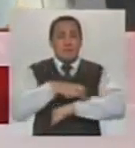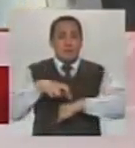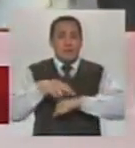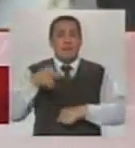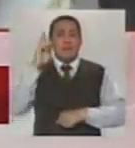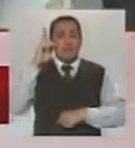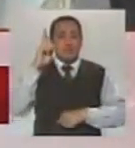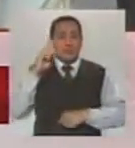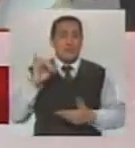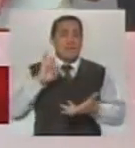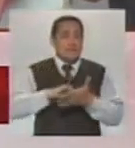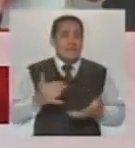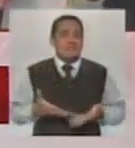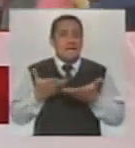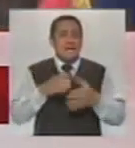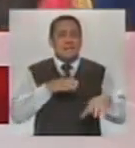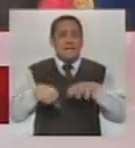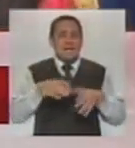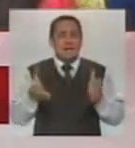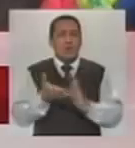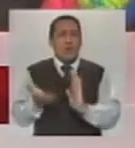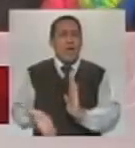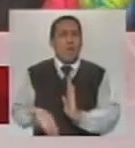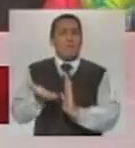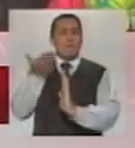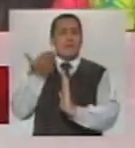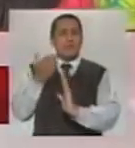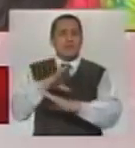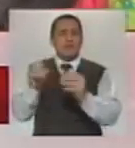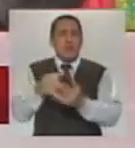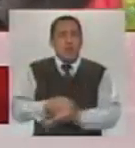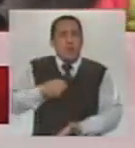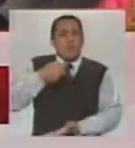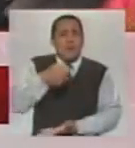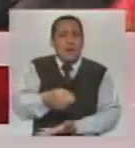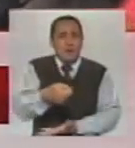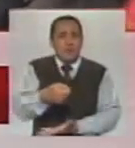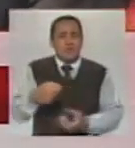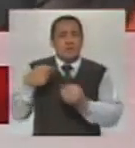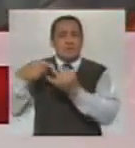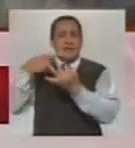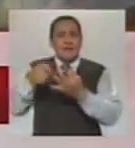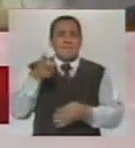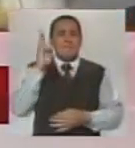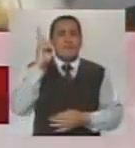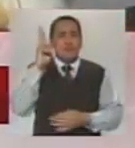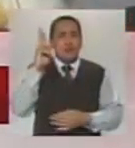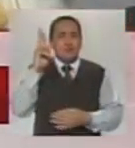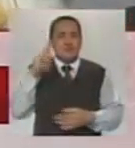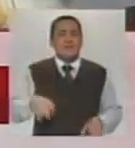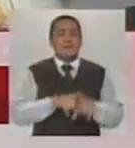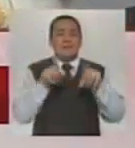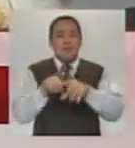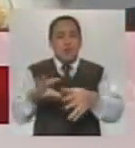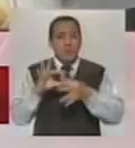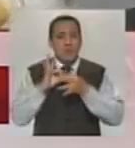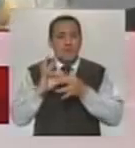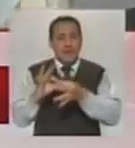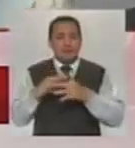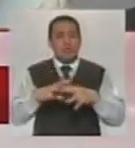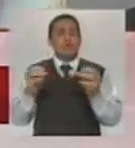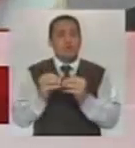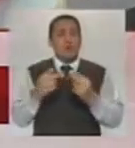magisterial se hace a través de un aumento sustancial en los sueldos de los profesores, una unificación de las